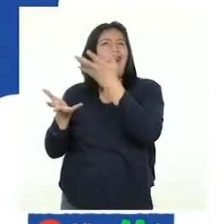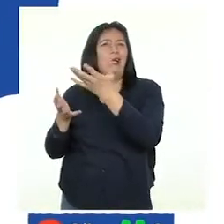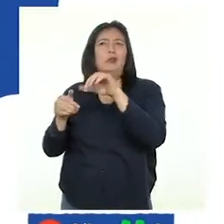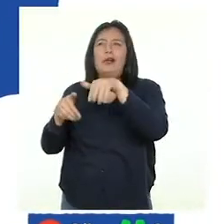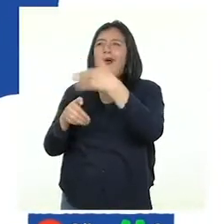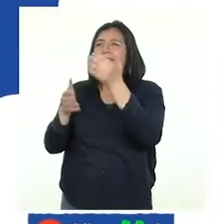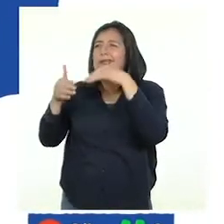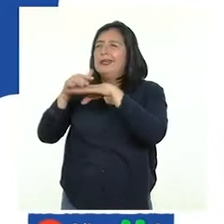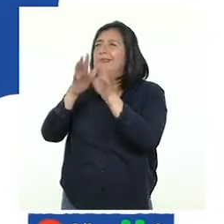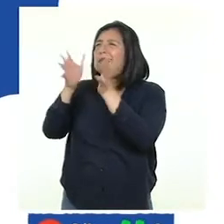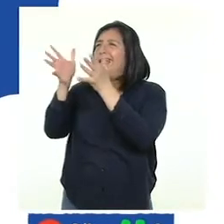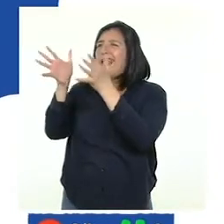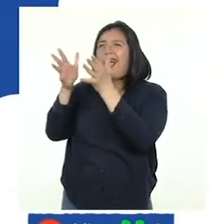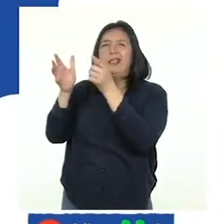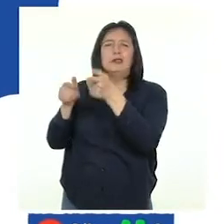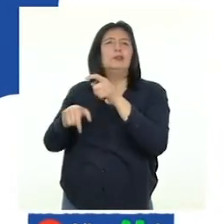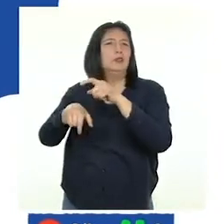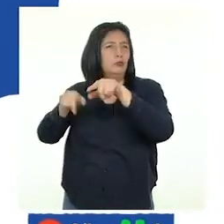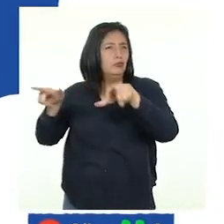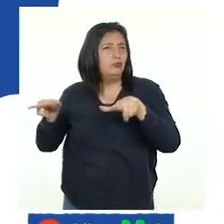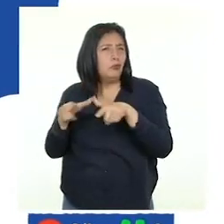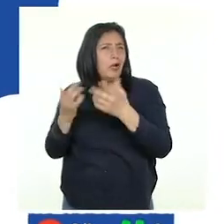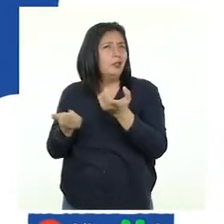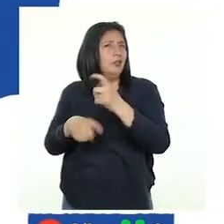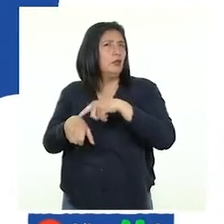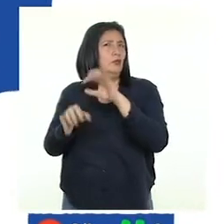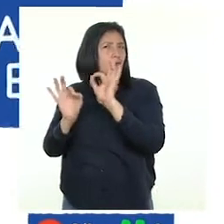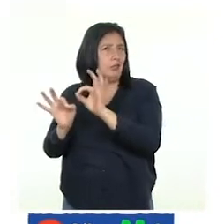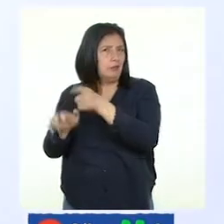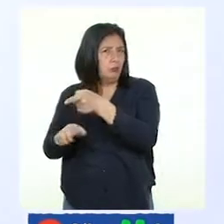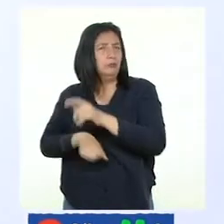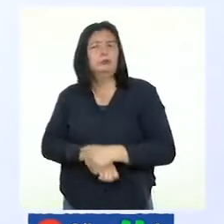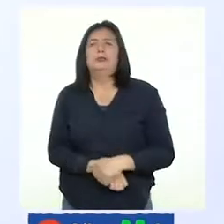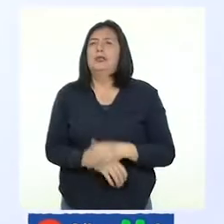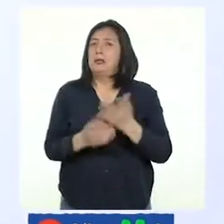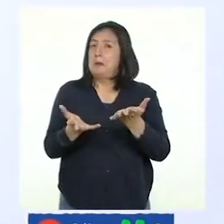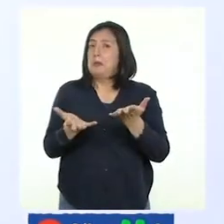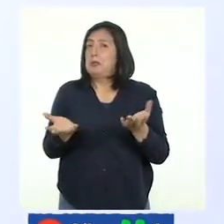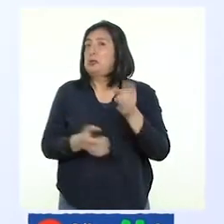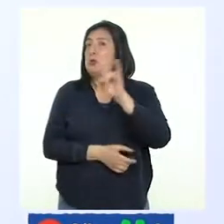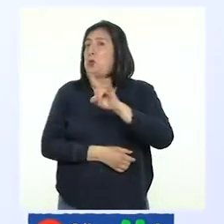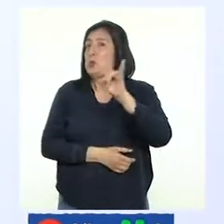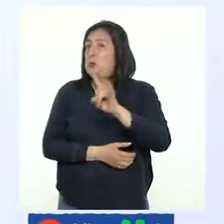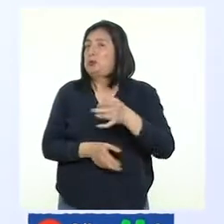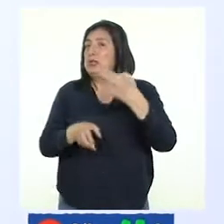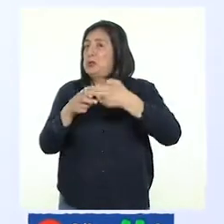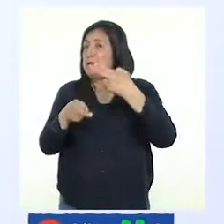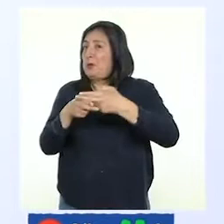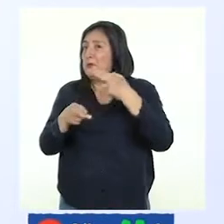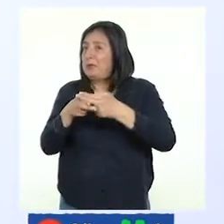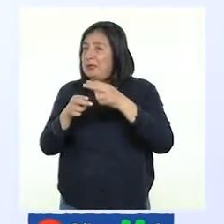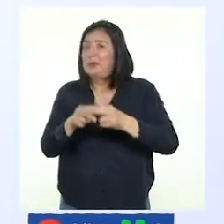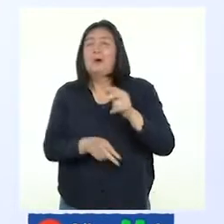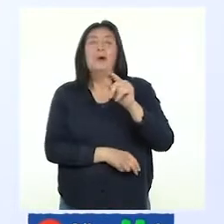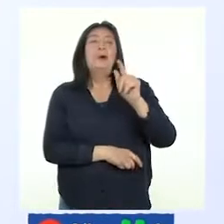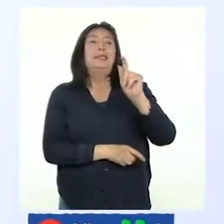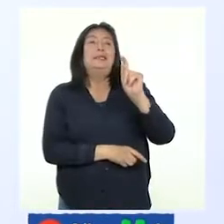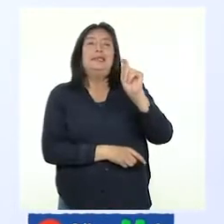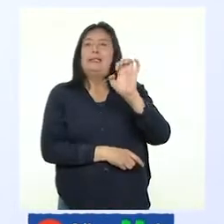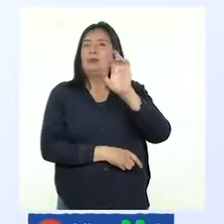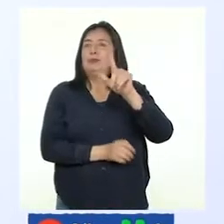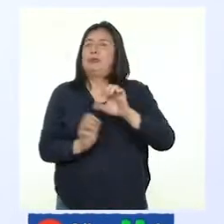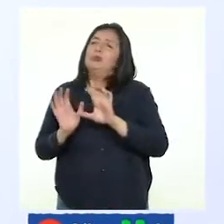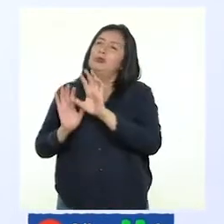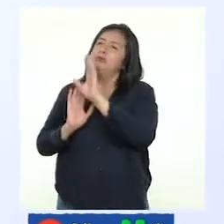calórica que hay en el aire dentro de un lugar y momento específico. Para ello se utiliza el termómetro